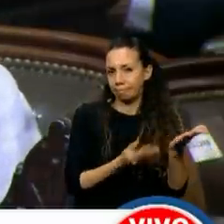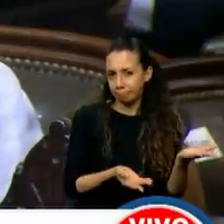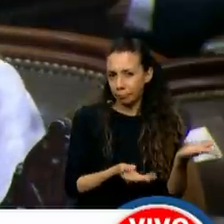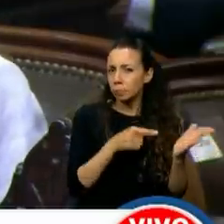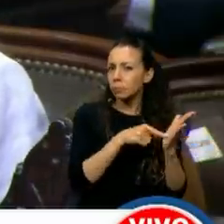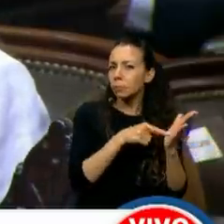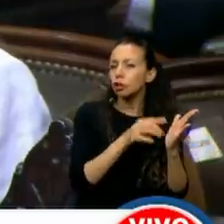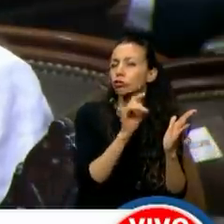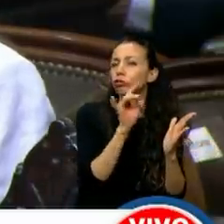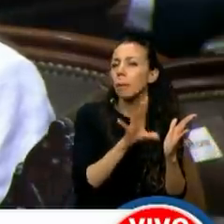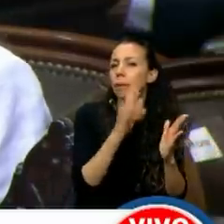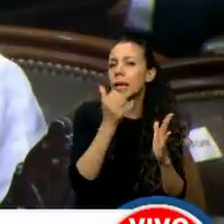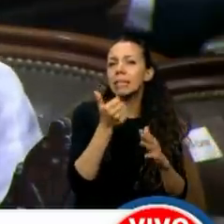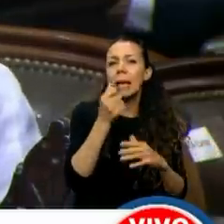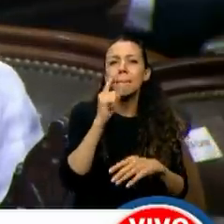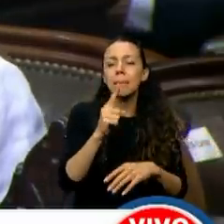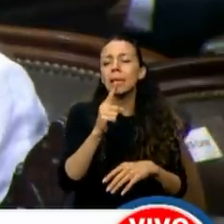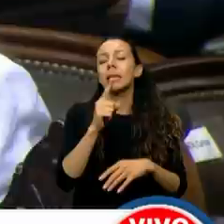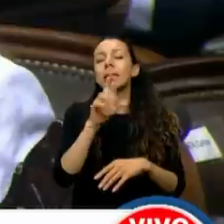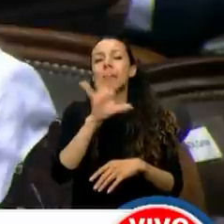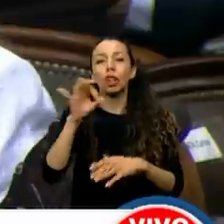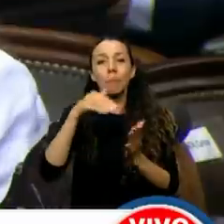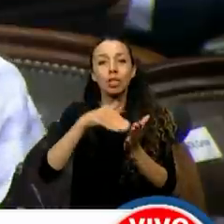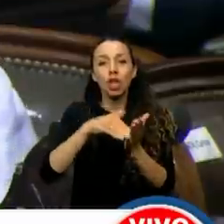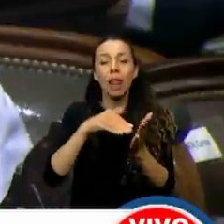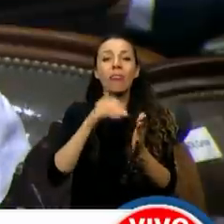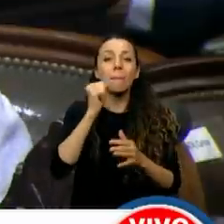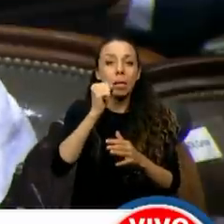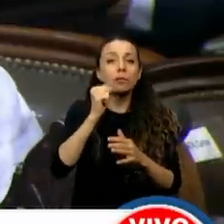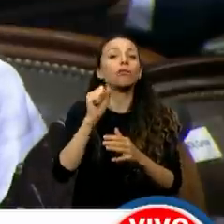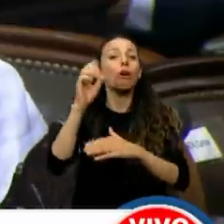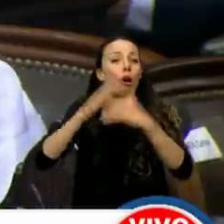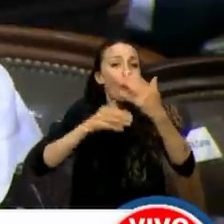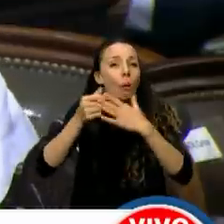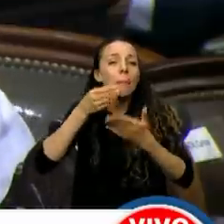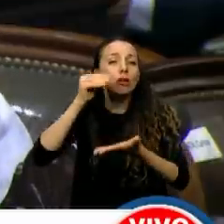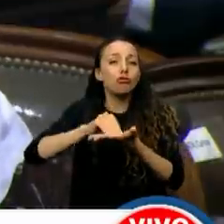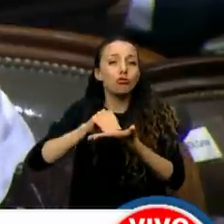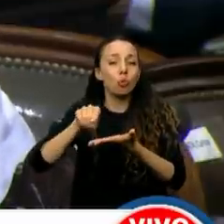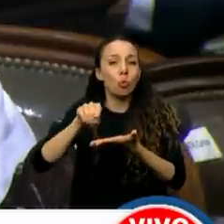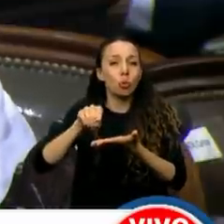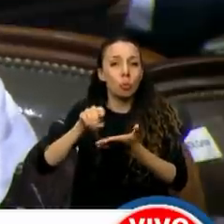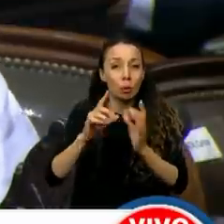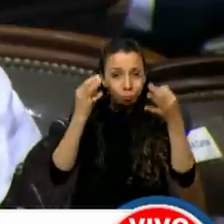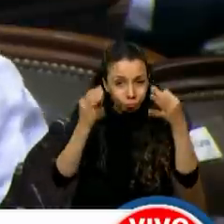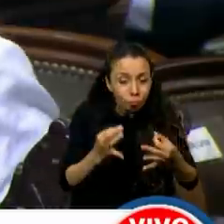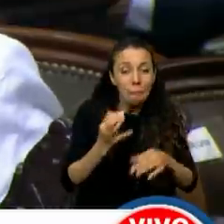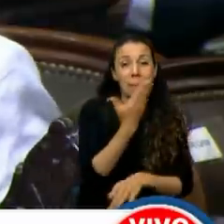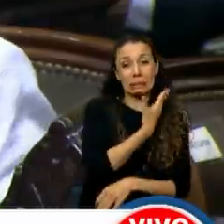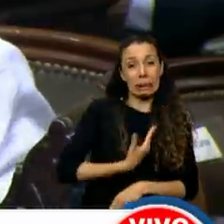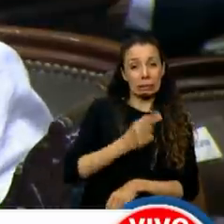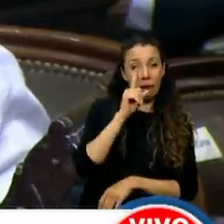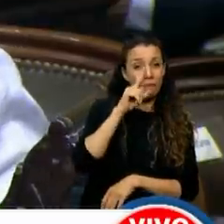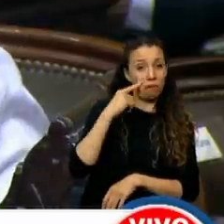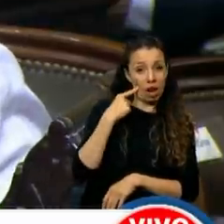destinados aquí 6 mil 6 500 millones de pesos en obras para los chubutenses cuando el presidente fernández en